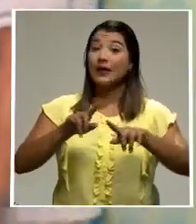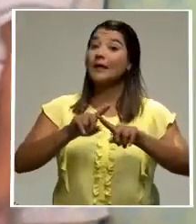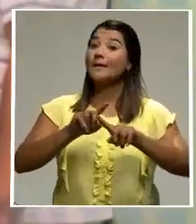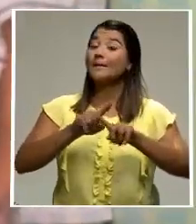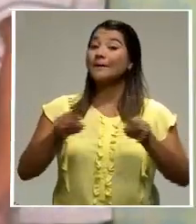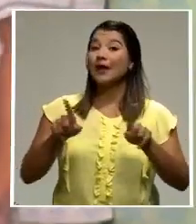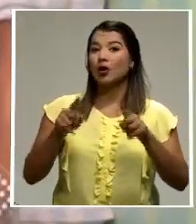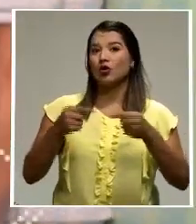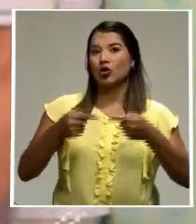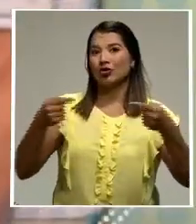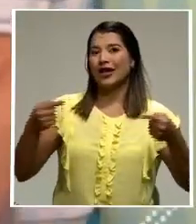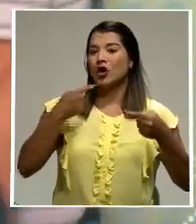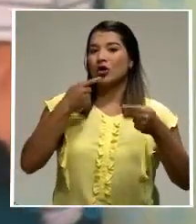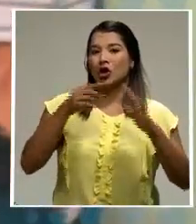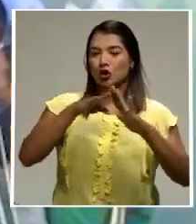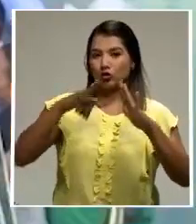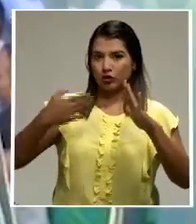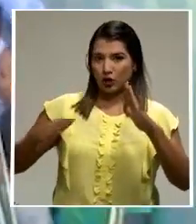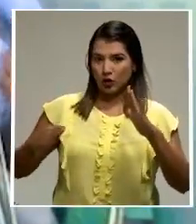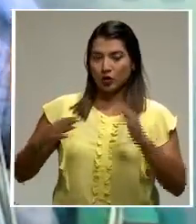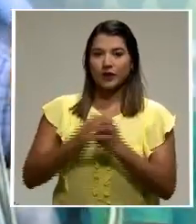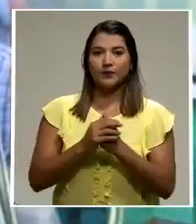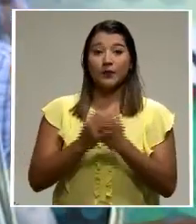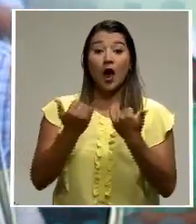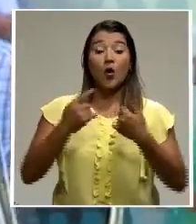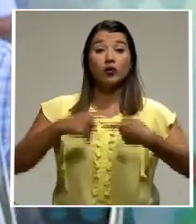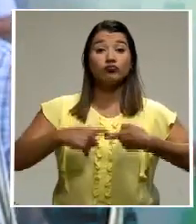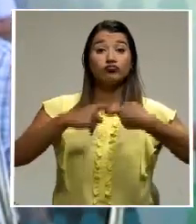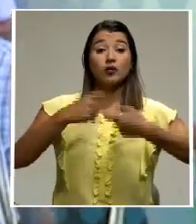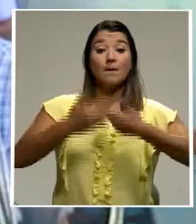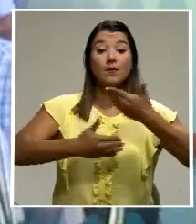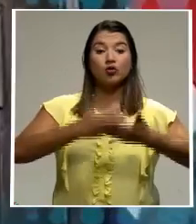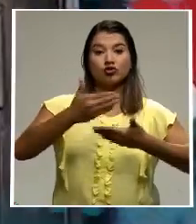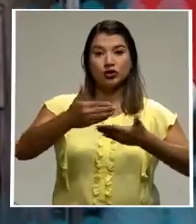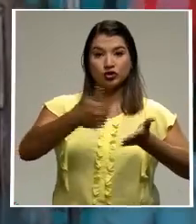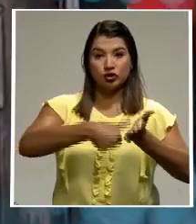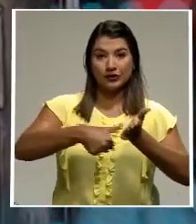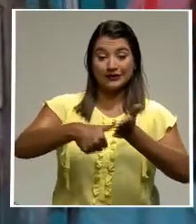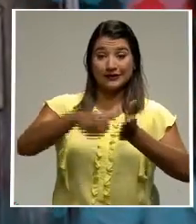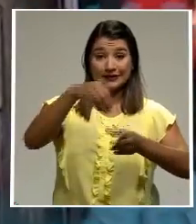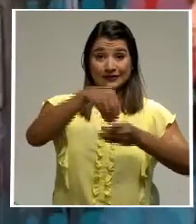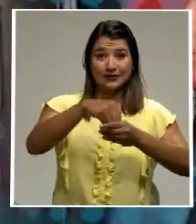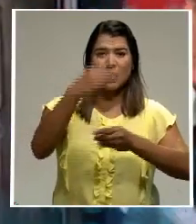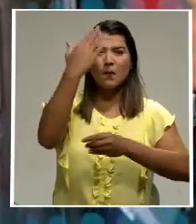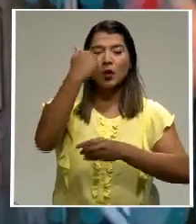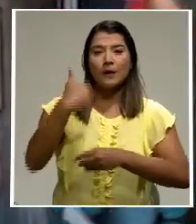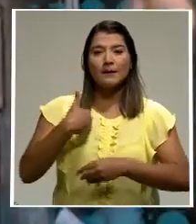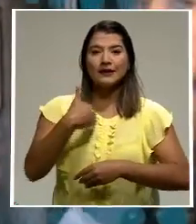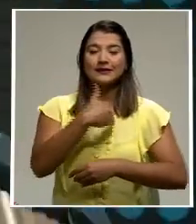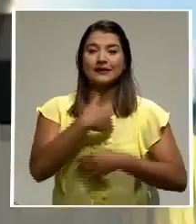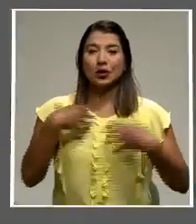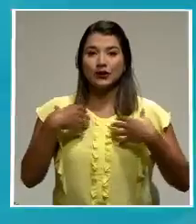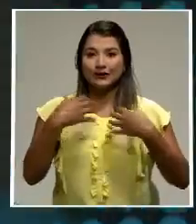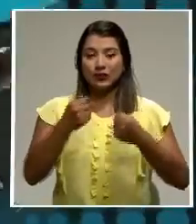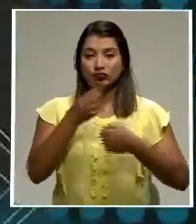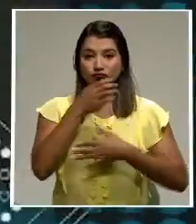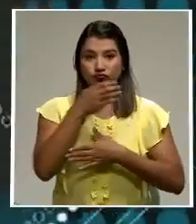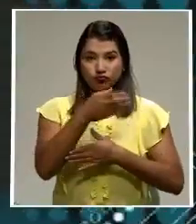El Partido Liberación Nacional suspendió de forma temporal su proceso electoral interno tras una recomendación del Ministerio de Salud.